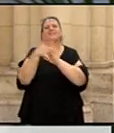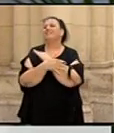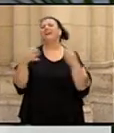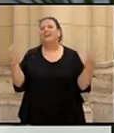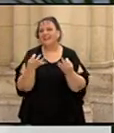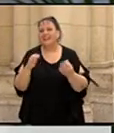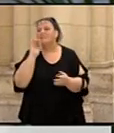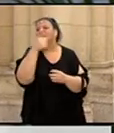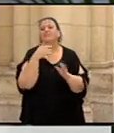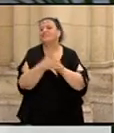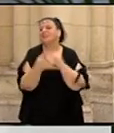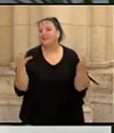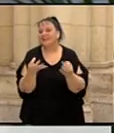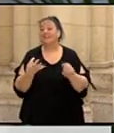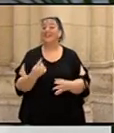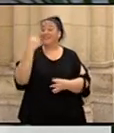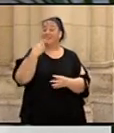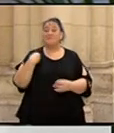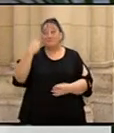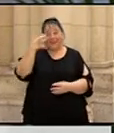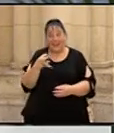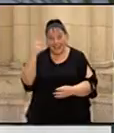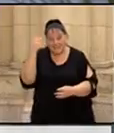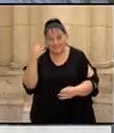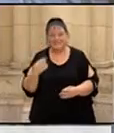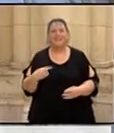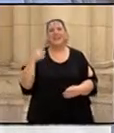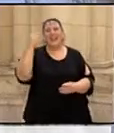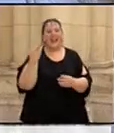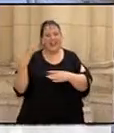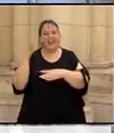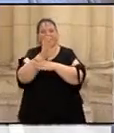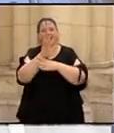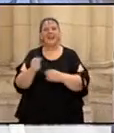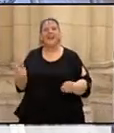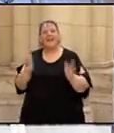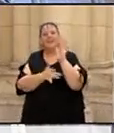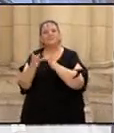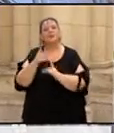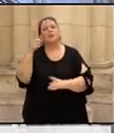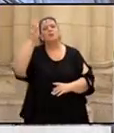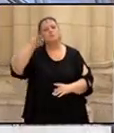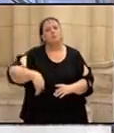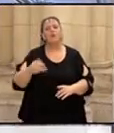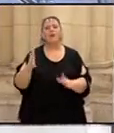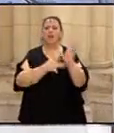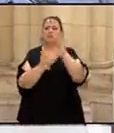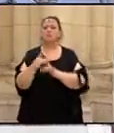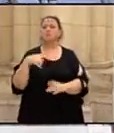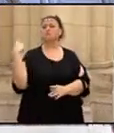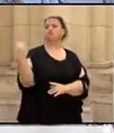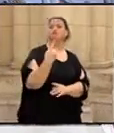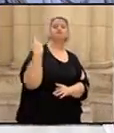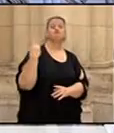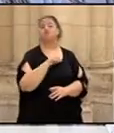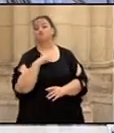misterio? Que el Dios en quien creemos, que se nos ha revelado en Jesús, no es un Dios solitario,